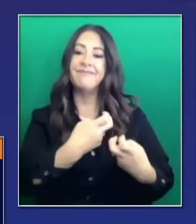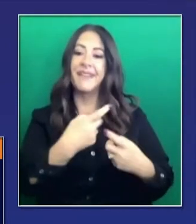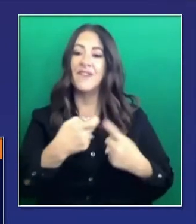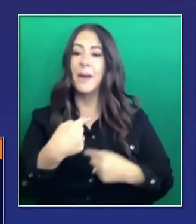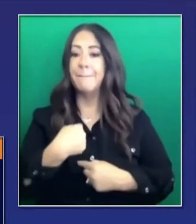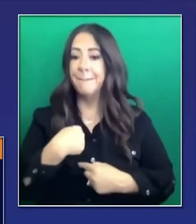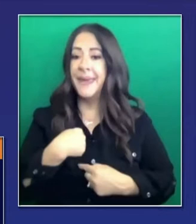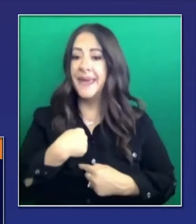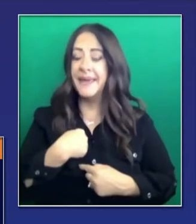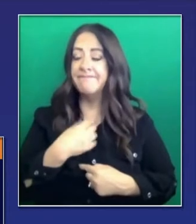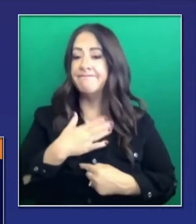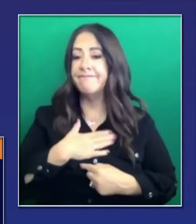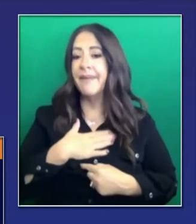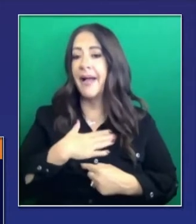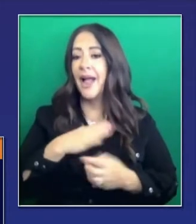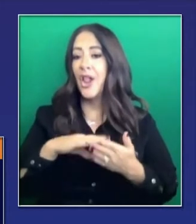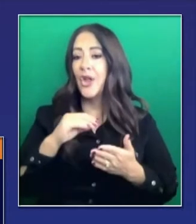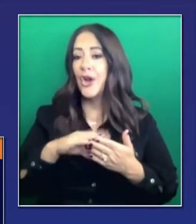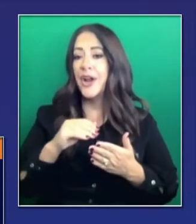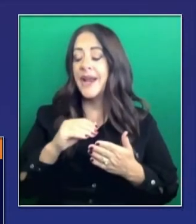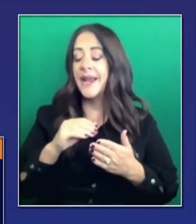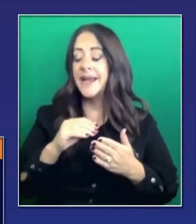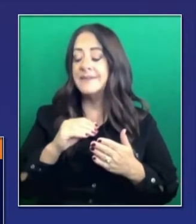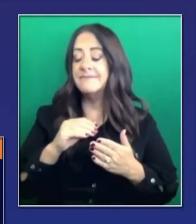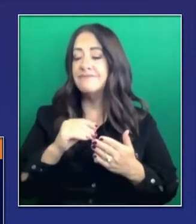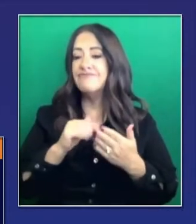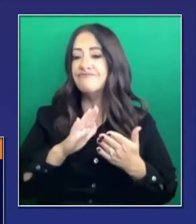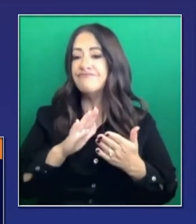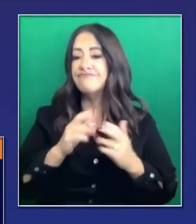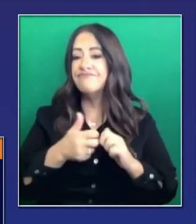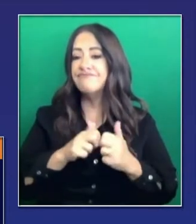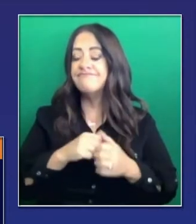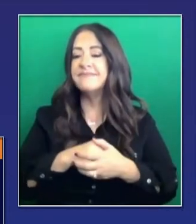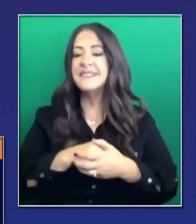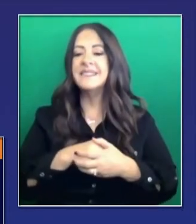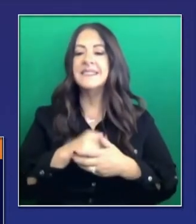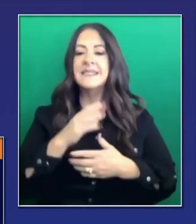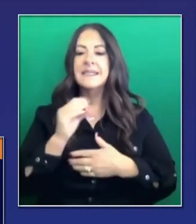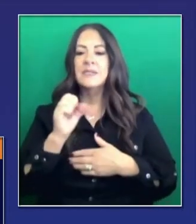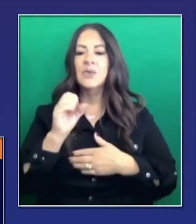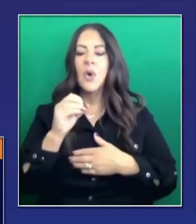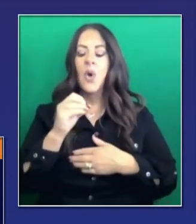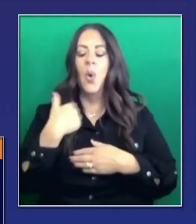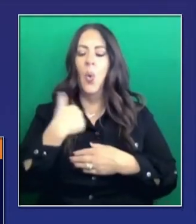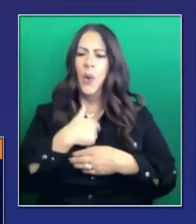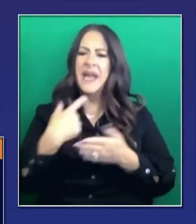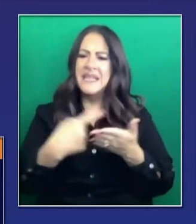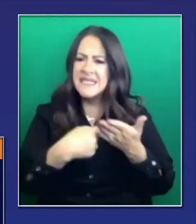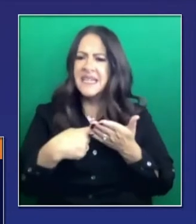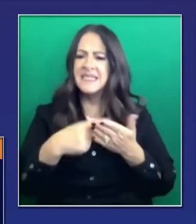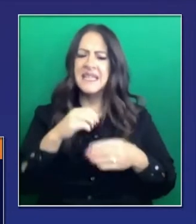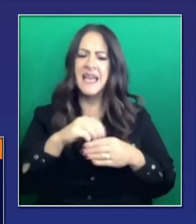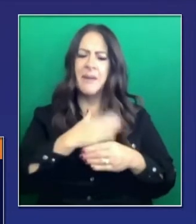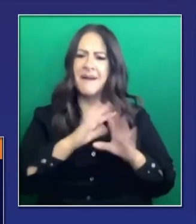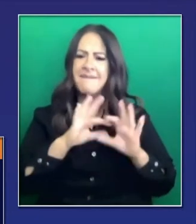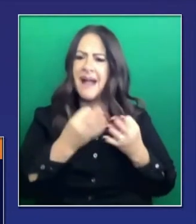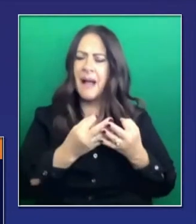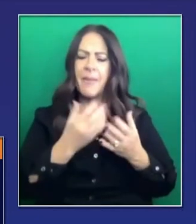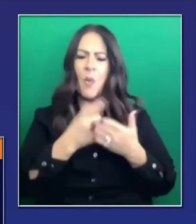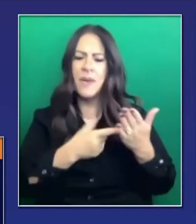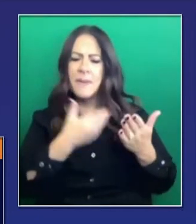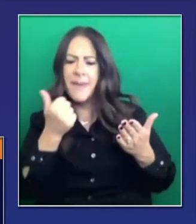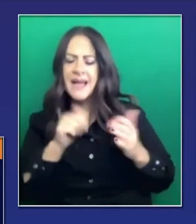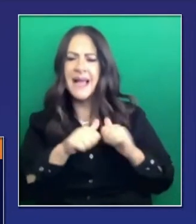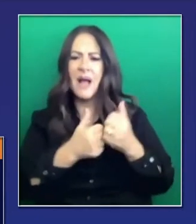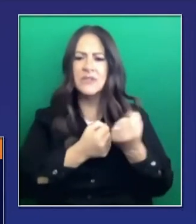padre. Estas cuestiones son dominantes en nuestra casa, las pláticas que nosotros estamos teniendo, seguramente las